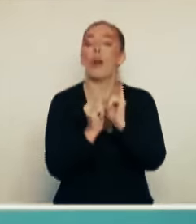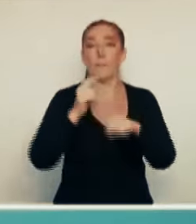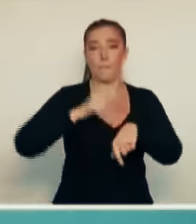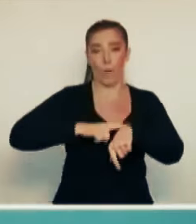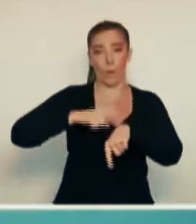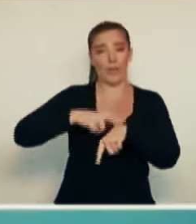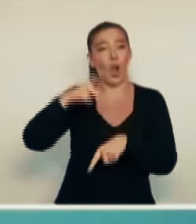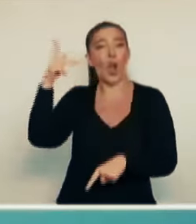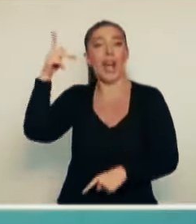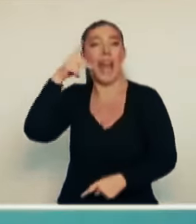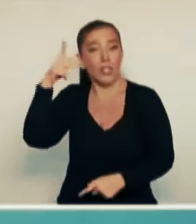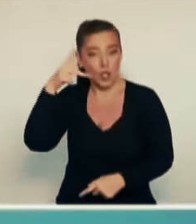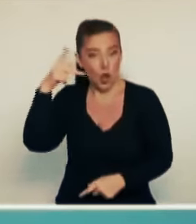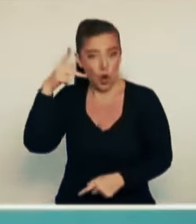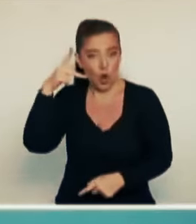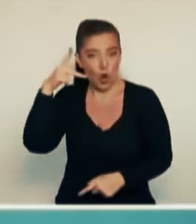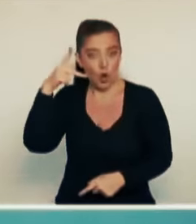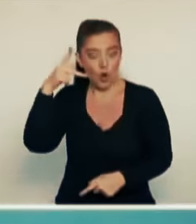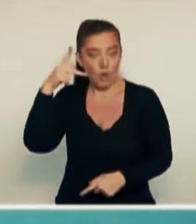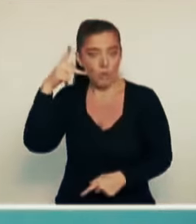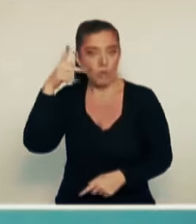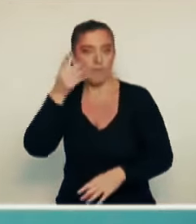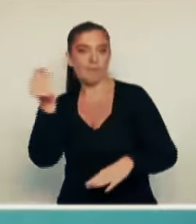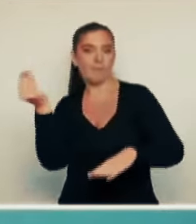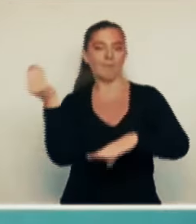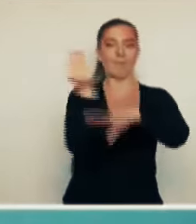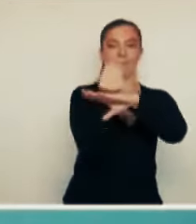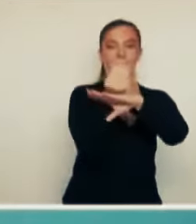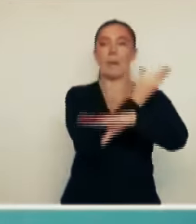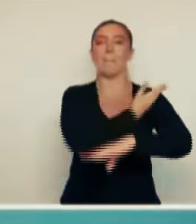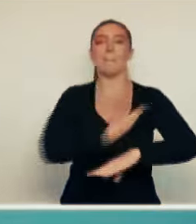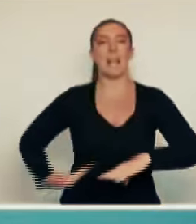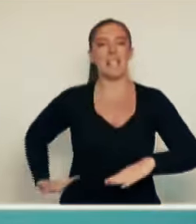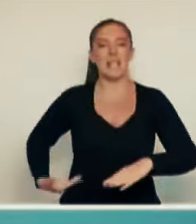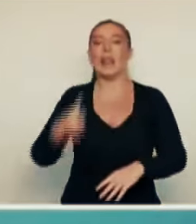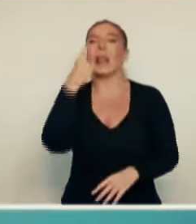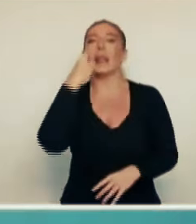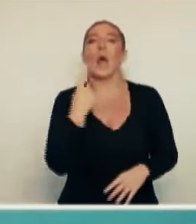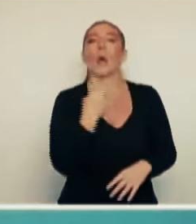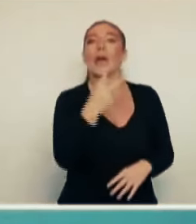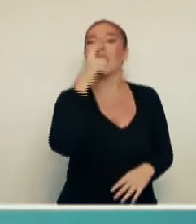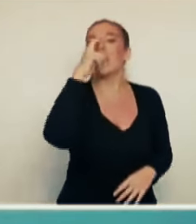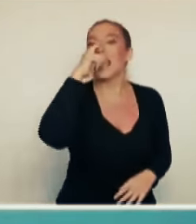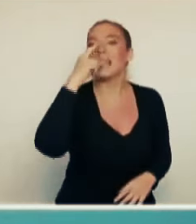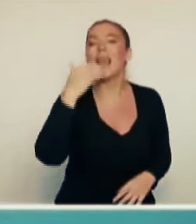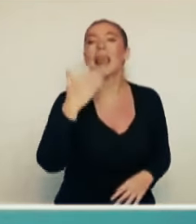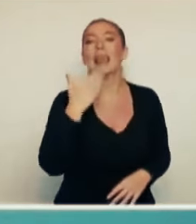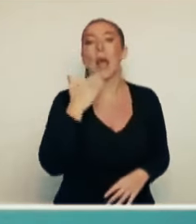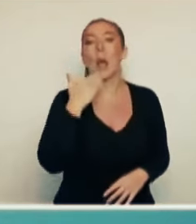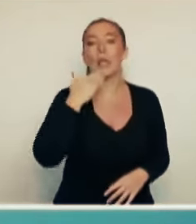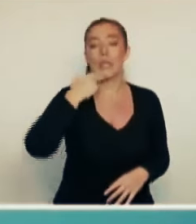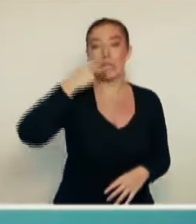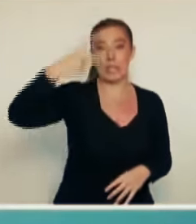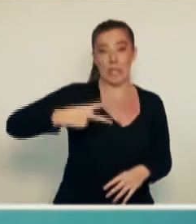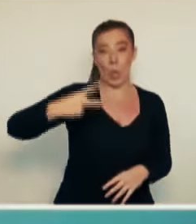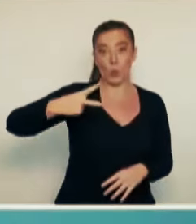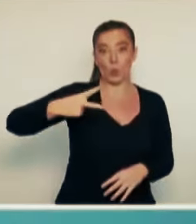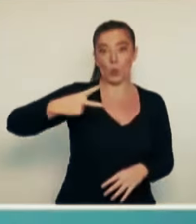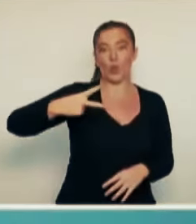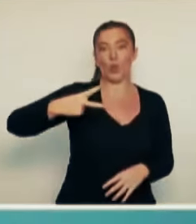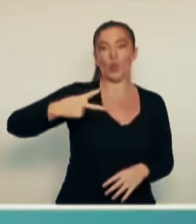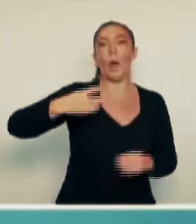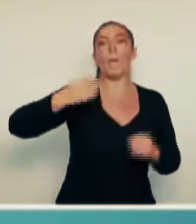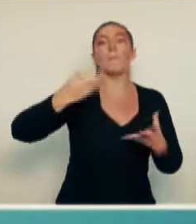Néstor llegó a la presidencia, cuando ese 27 de abril salió segundo porque se había caído